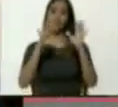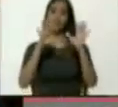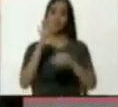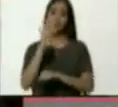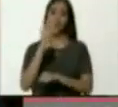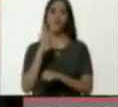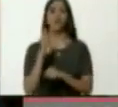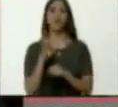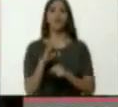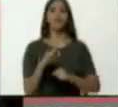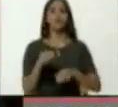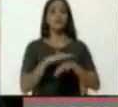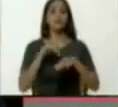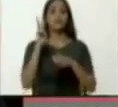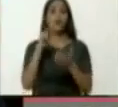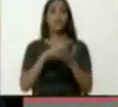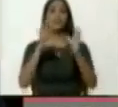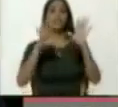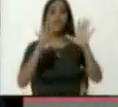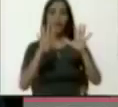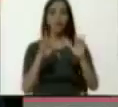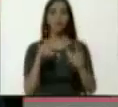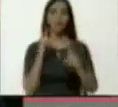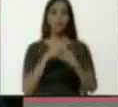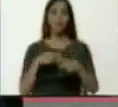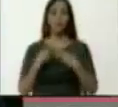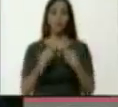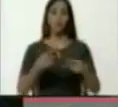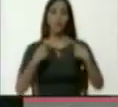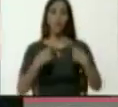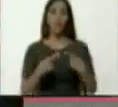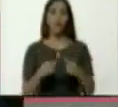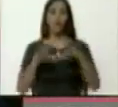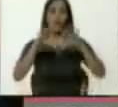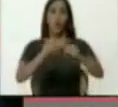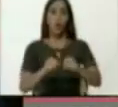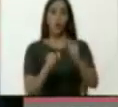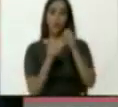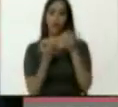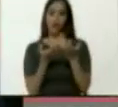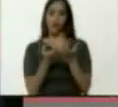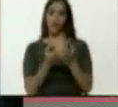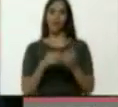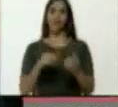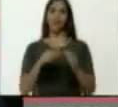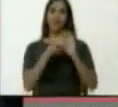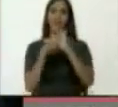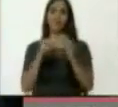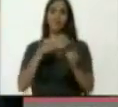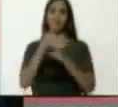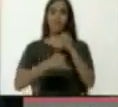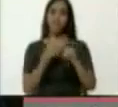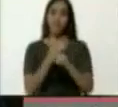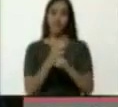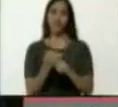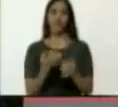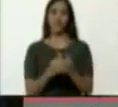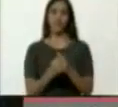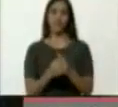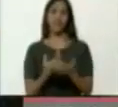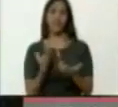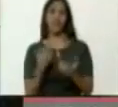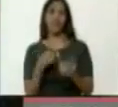tiene la batuta de las relaciones internacionales. Tiene la batuta del lobby que tiene con el señor Donald Trump, lo cual lo ha